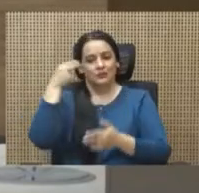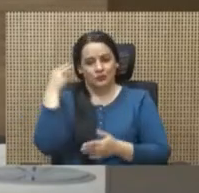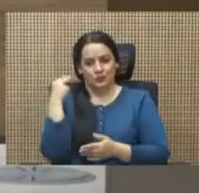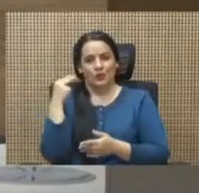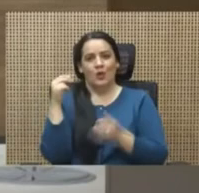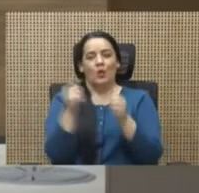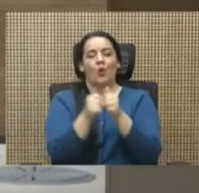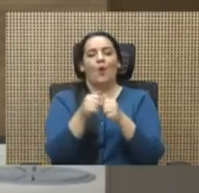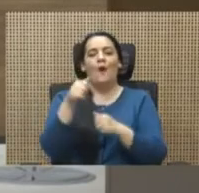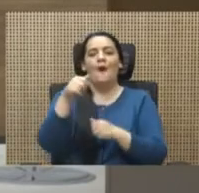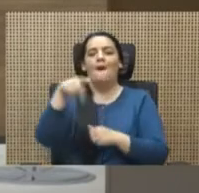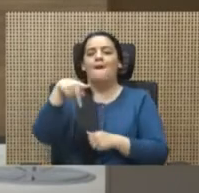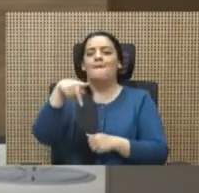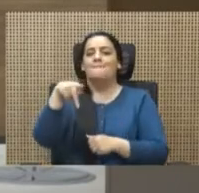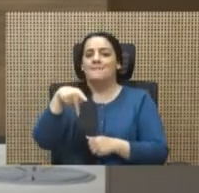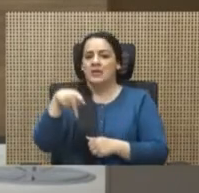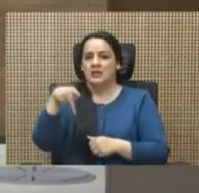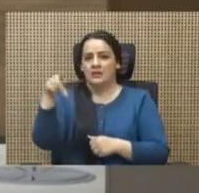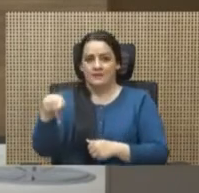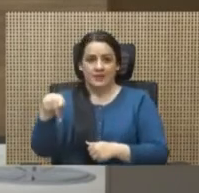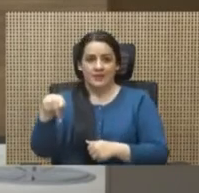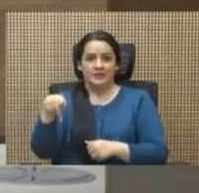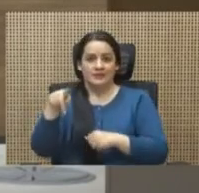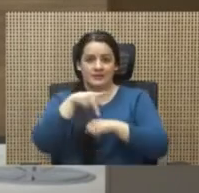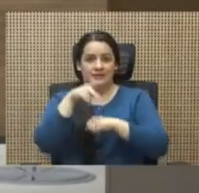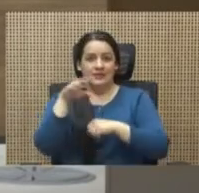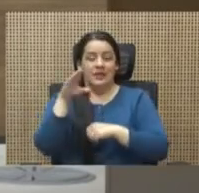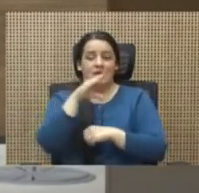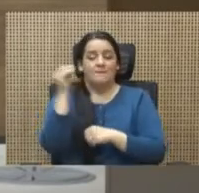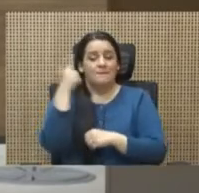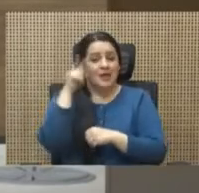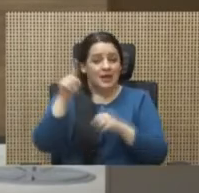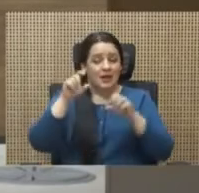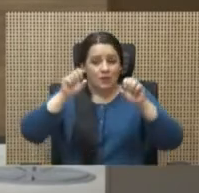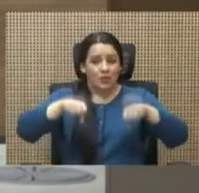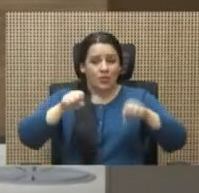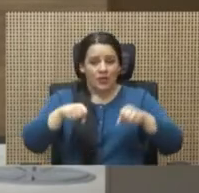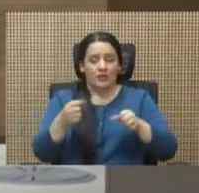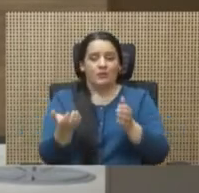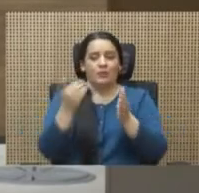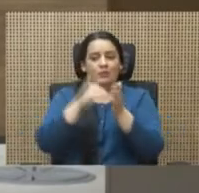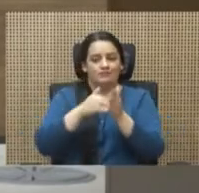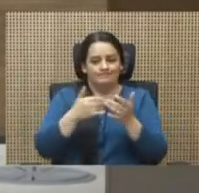Benemérito en este contexto en nuestra esta nueva era en este nuevo momento